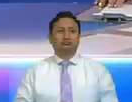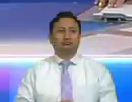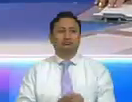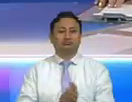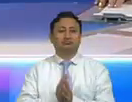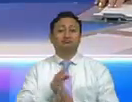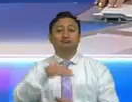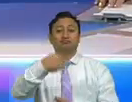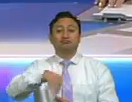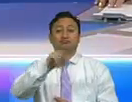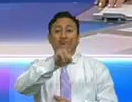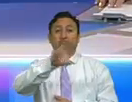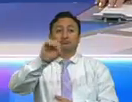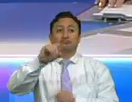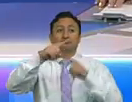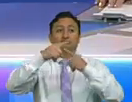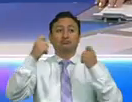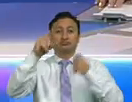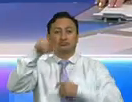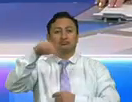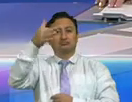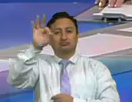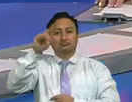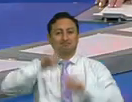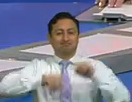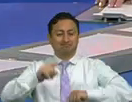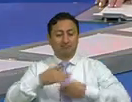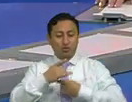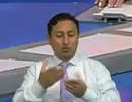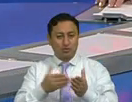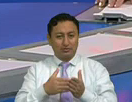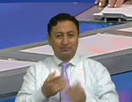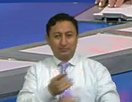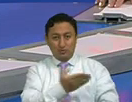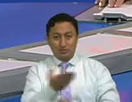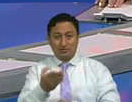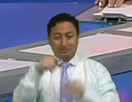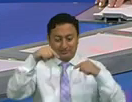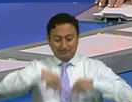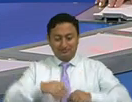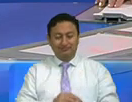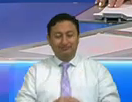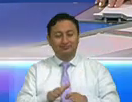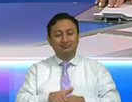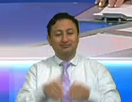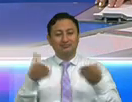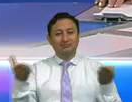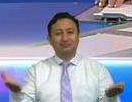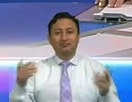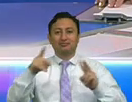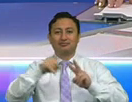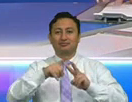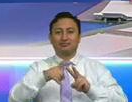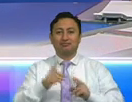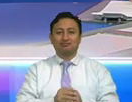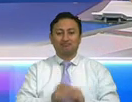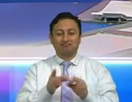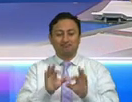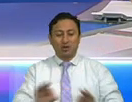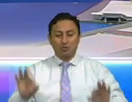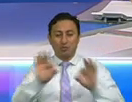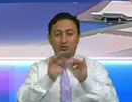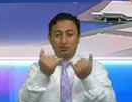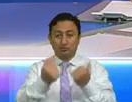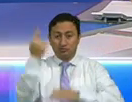miércoles 20 de marzo del 2019 amigos es un gusto estar nuevamente con ustedes aquí en la emisión estelar del comercio tv con lo más